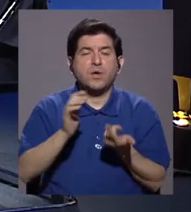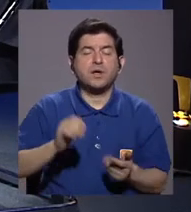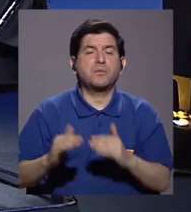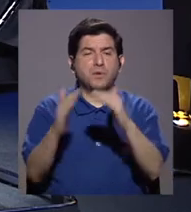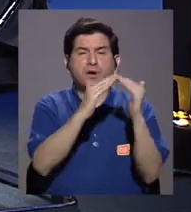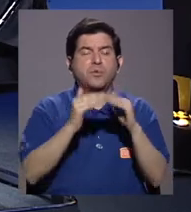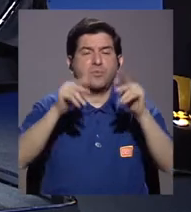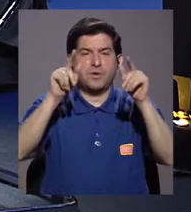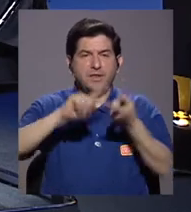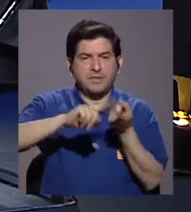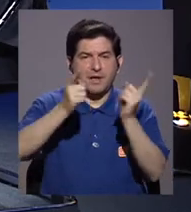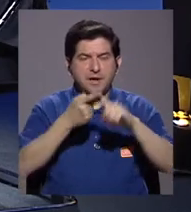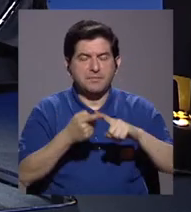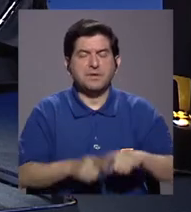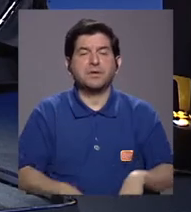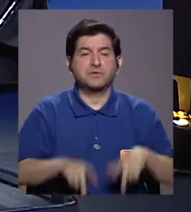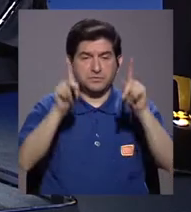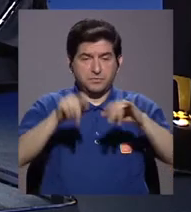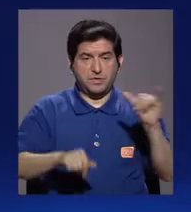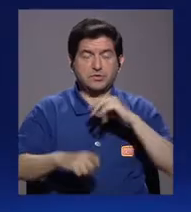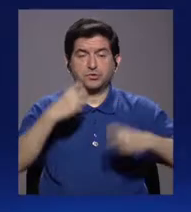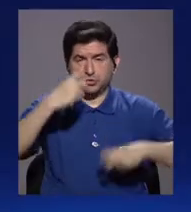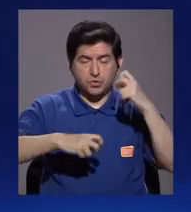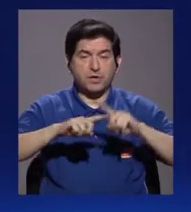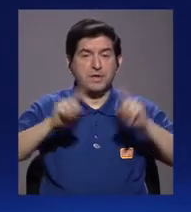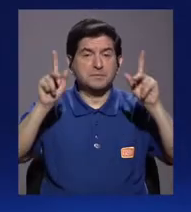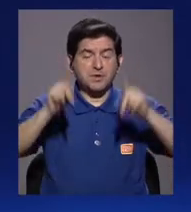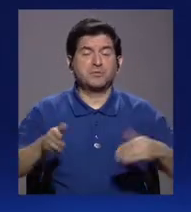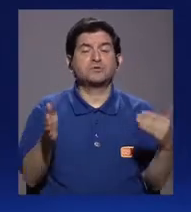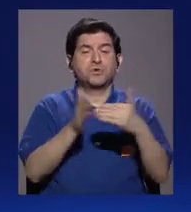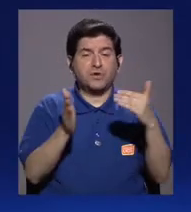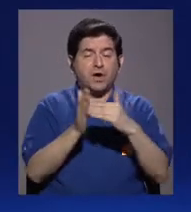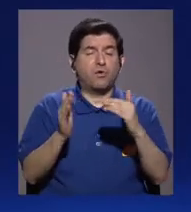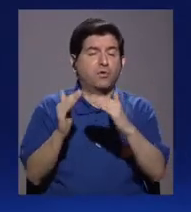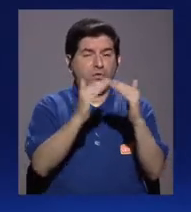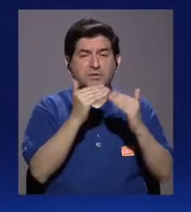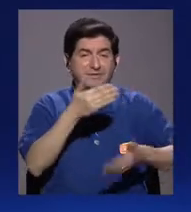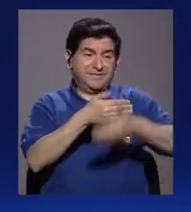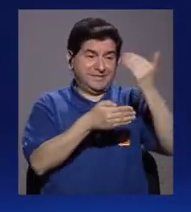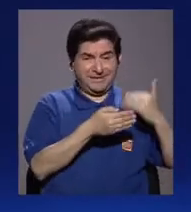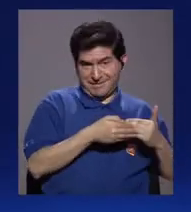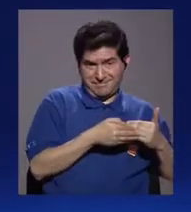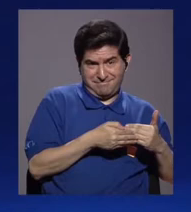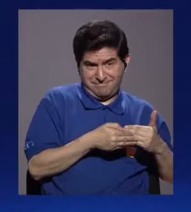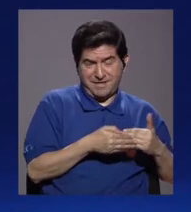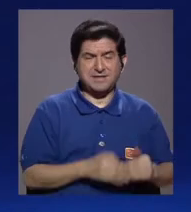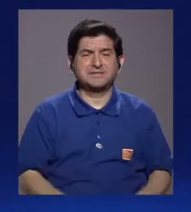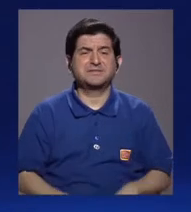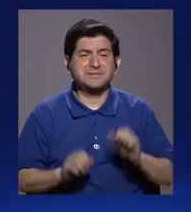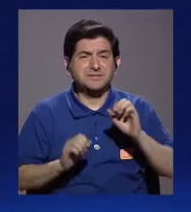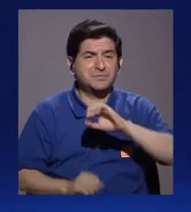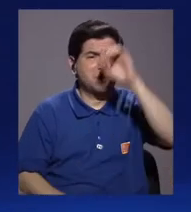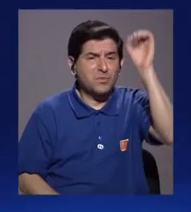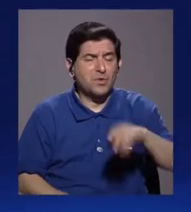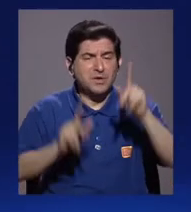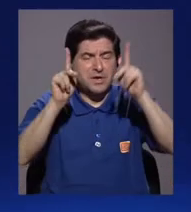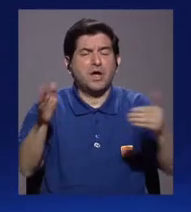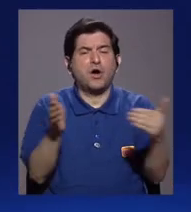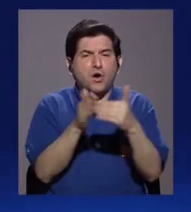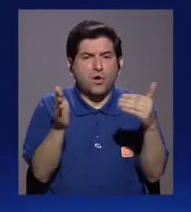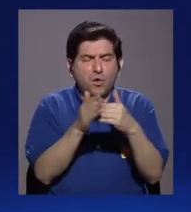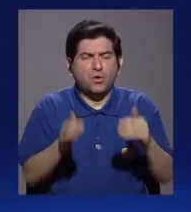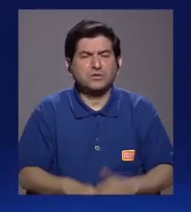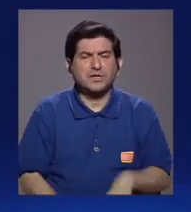comunidad de amigos y personas con el mismo tipo de problemas pero si esa persona regresa a la misma comunidad entonces la probabilidad de que esa